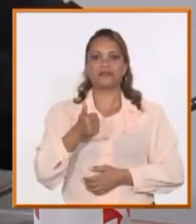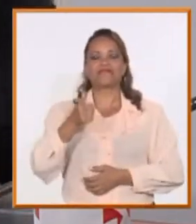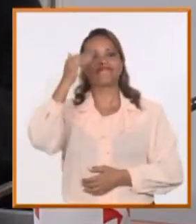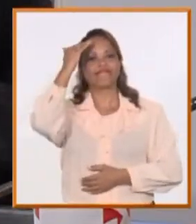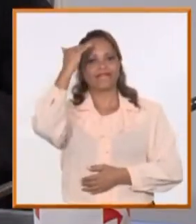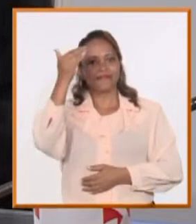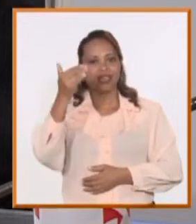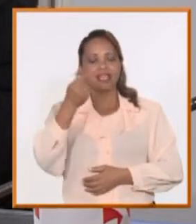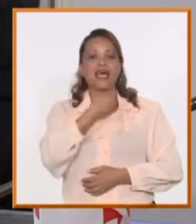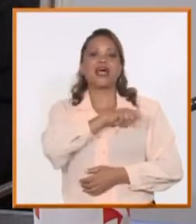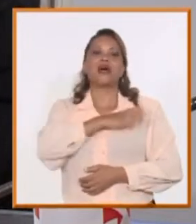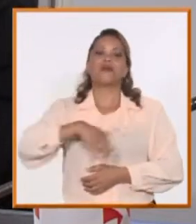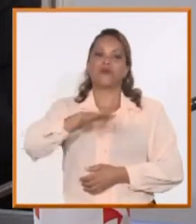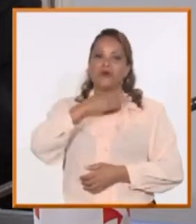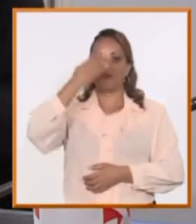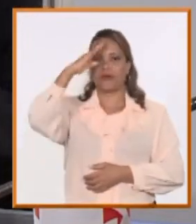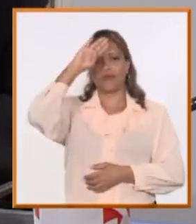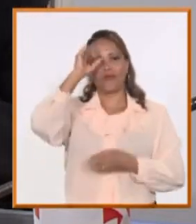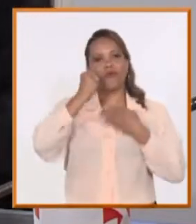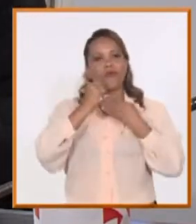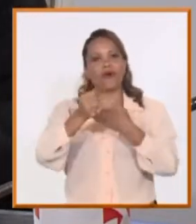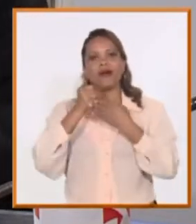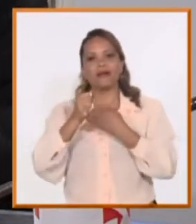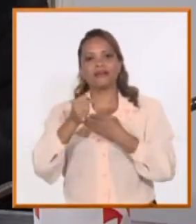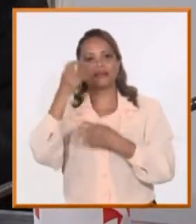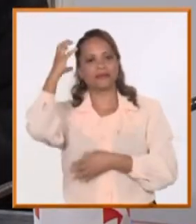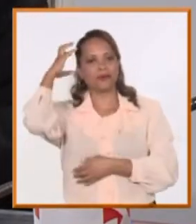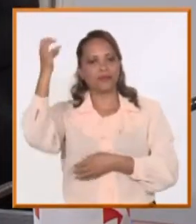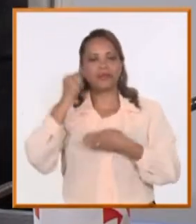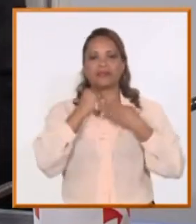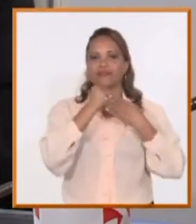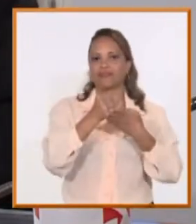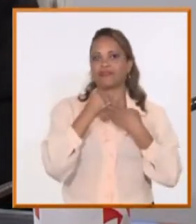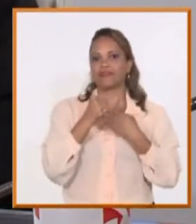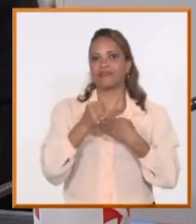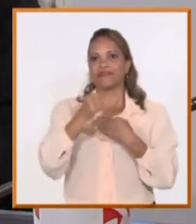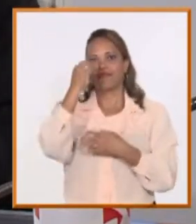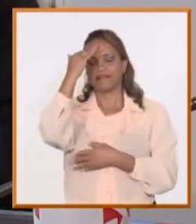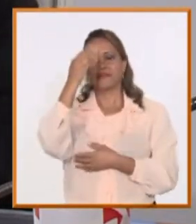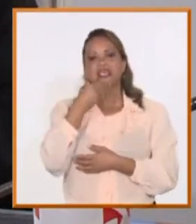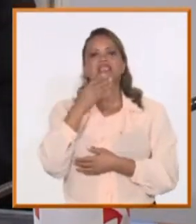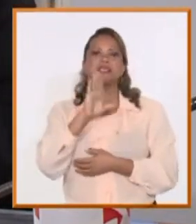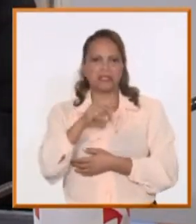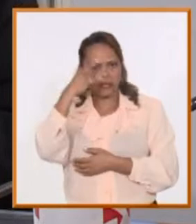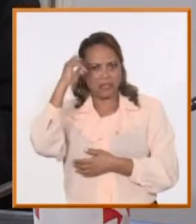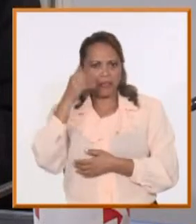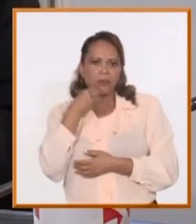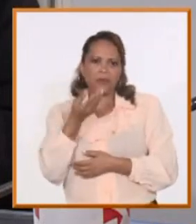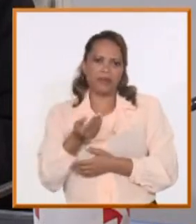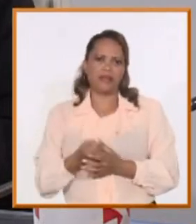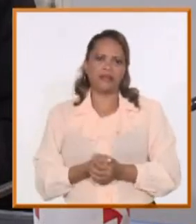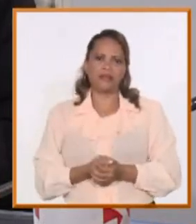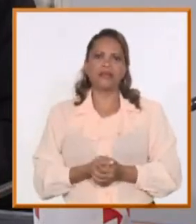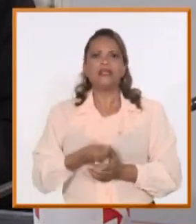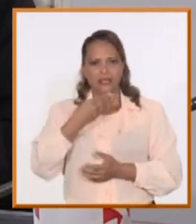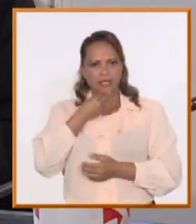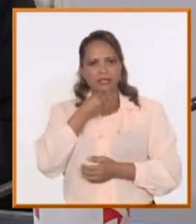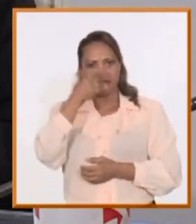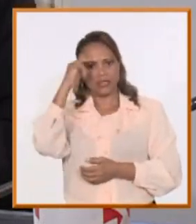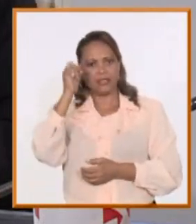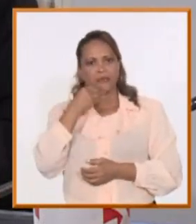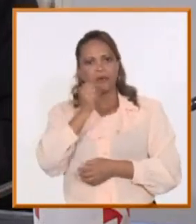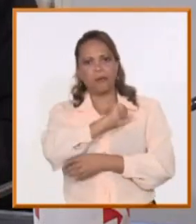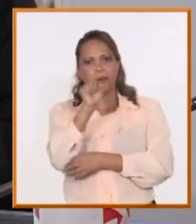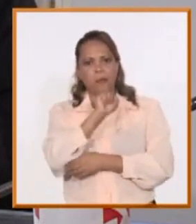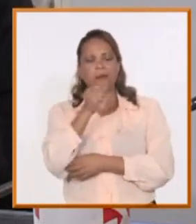la gracia al pueblo de Cuba, a nuestro gobierno, y decir que sí se puede y sí se pueden lograr